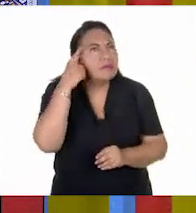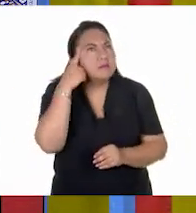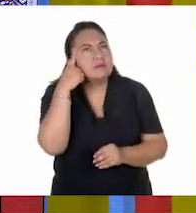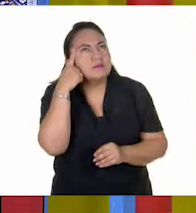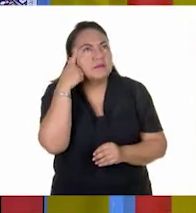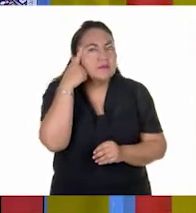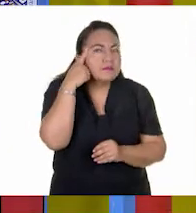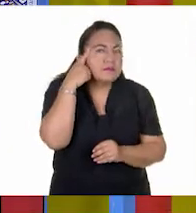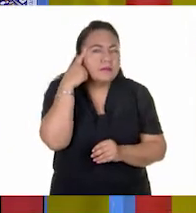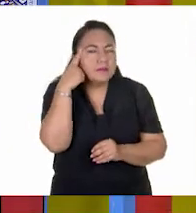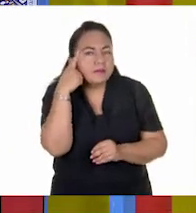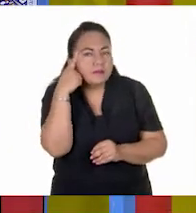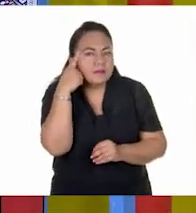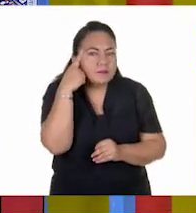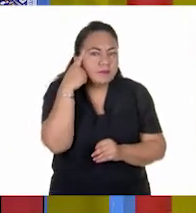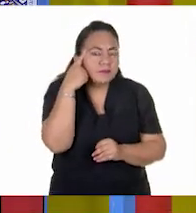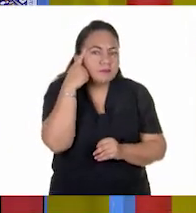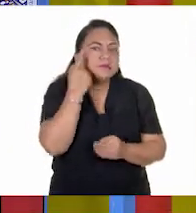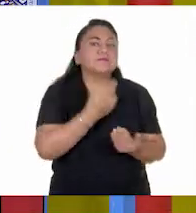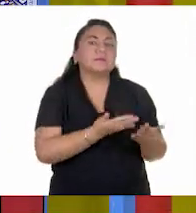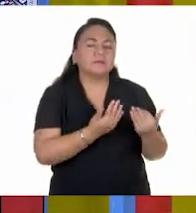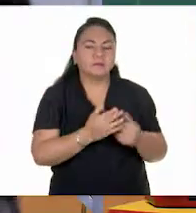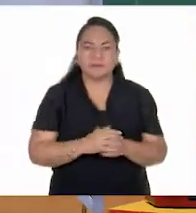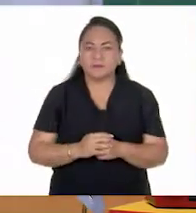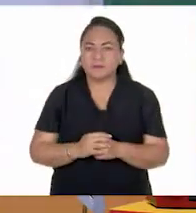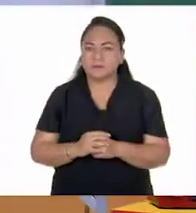poquito. Pili. A ver.